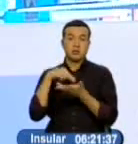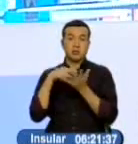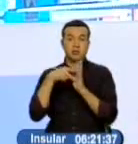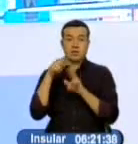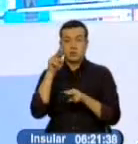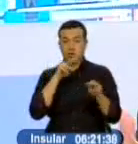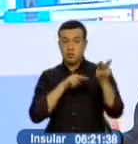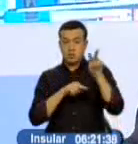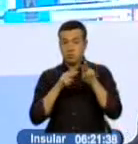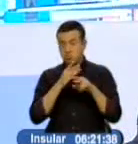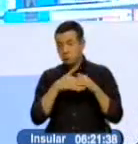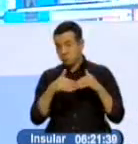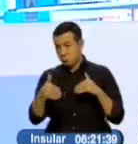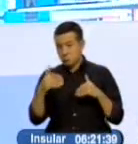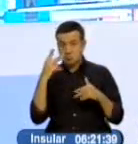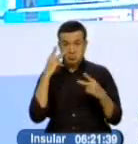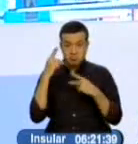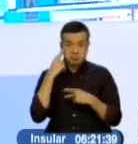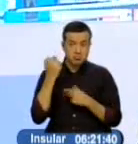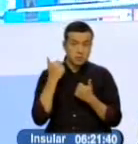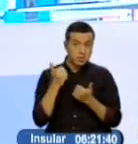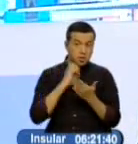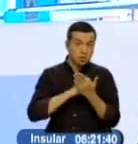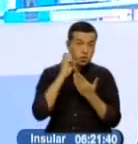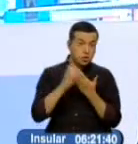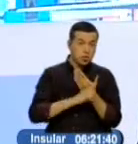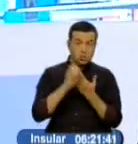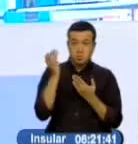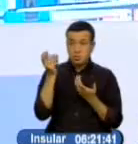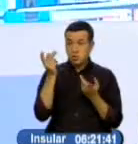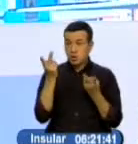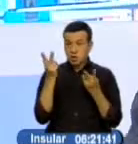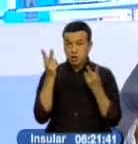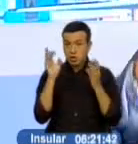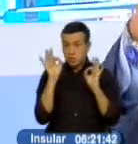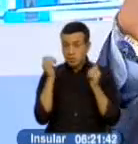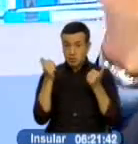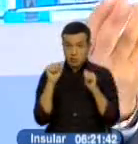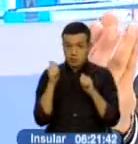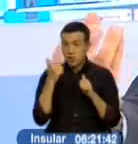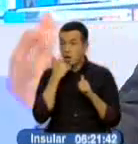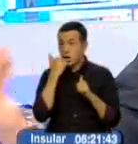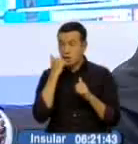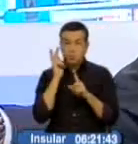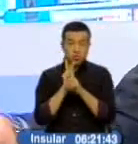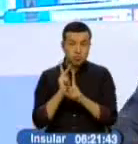evaluación en su momento de cómo está funcionando la malla curricular y hacer algunos